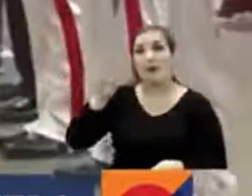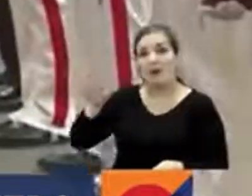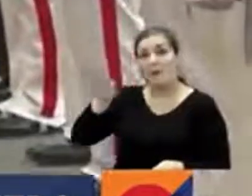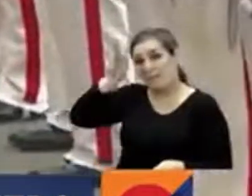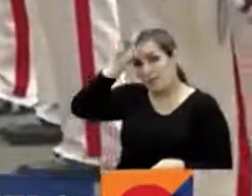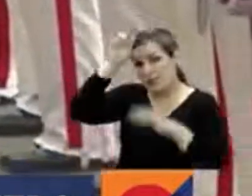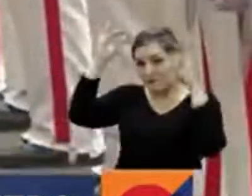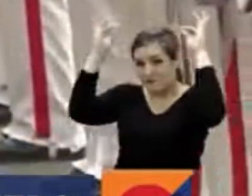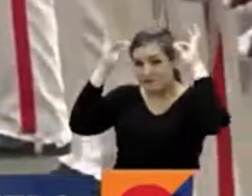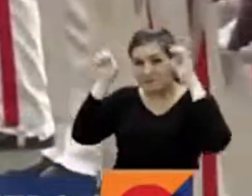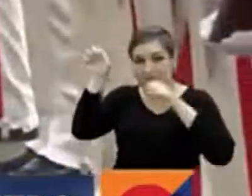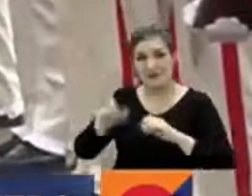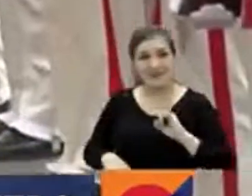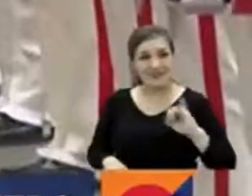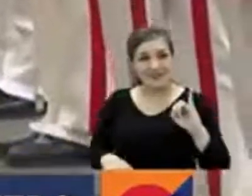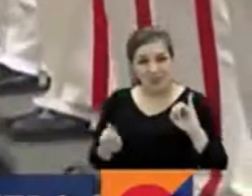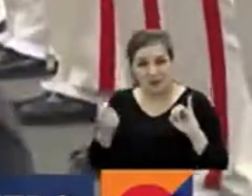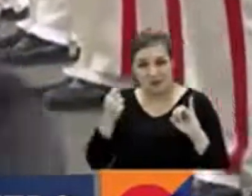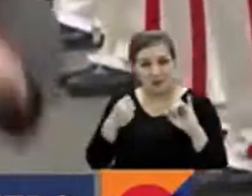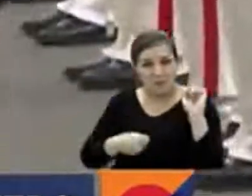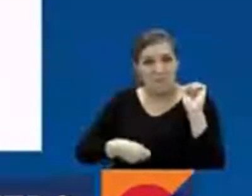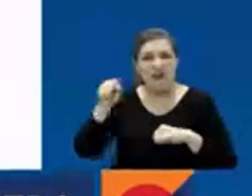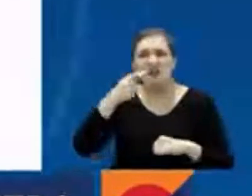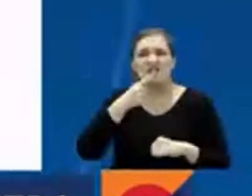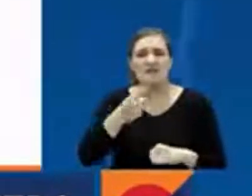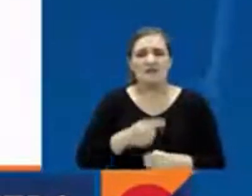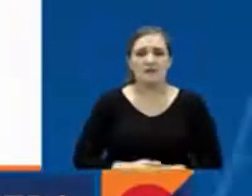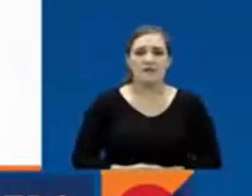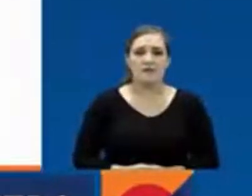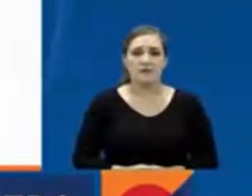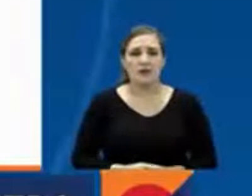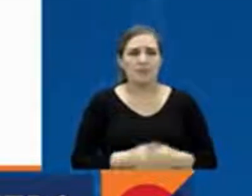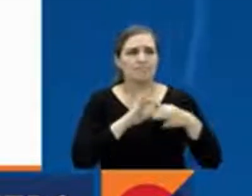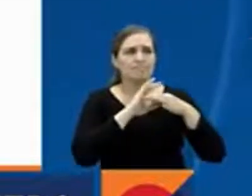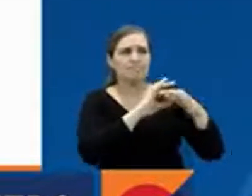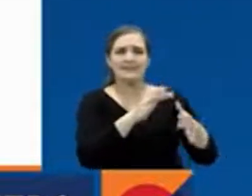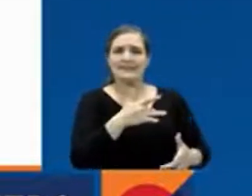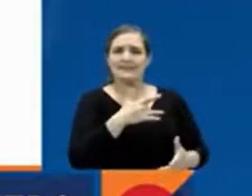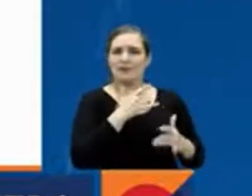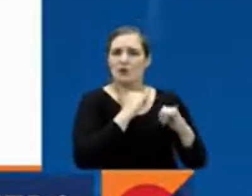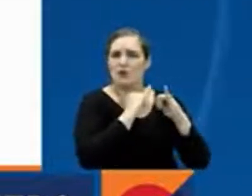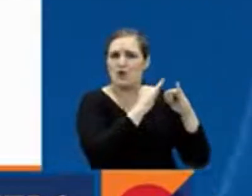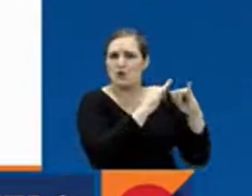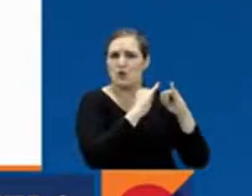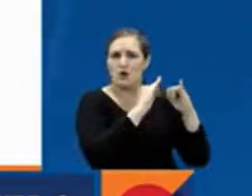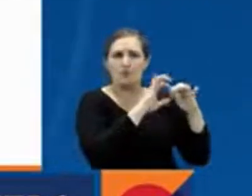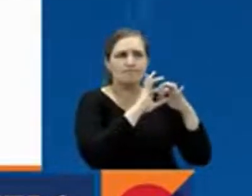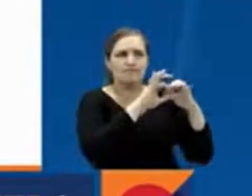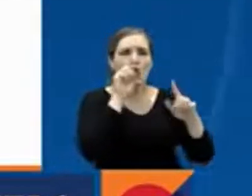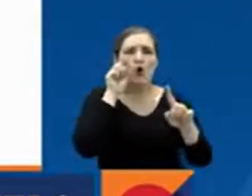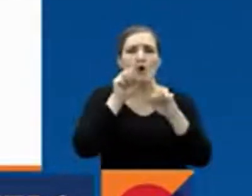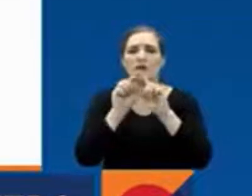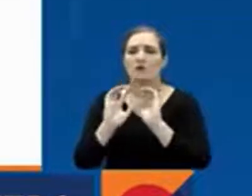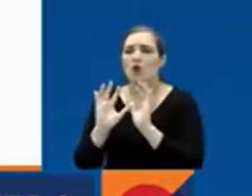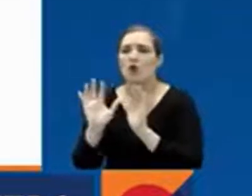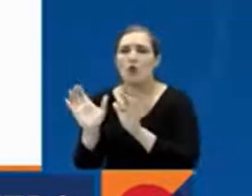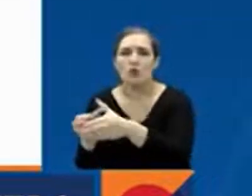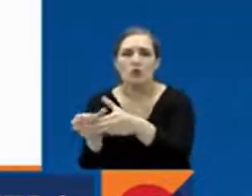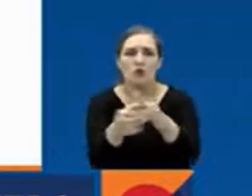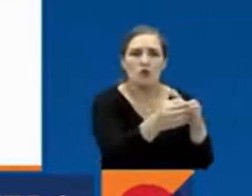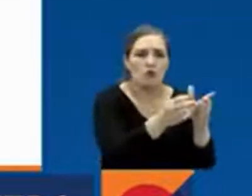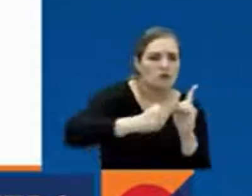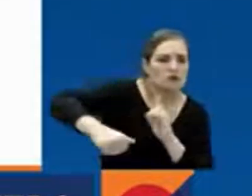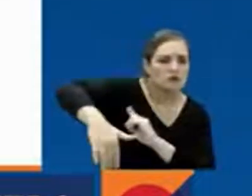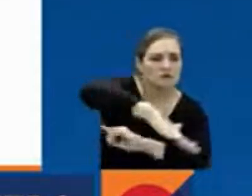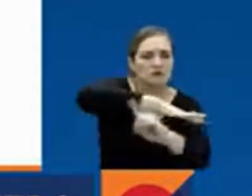otro líder de izquierda elegido hace poco en la región, dijo lo siguiente. Nos une un sentimiento en común que busca mejoras colectivas, sociales y de